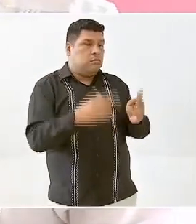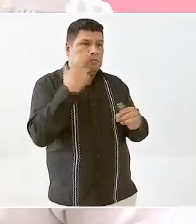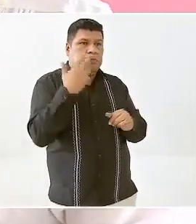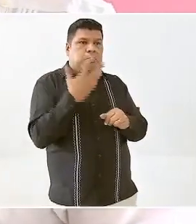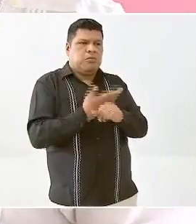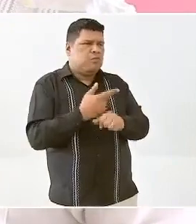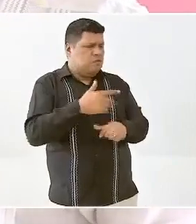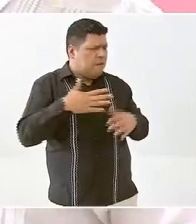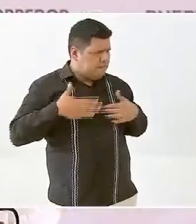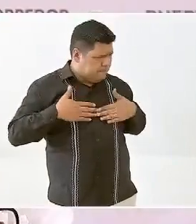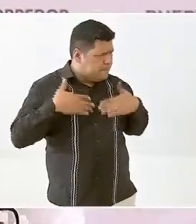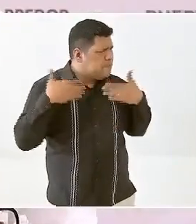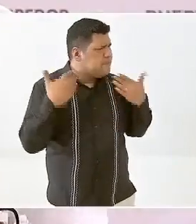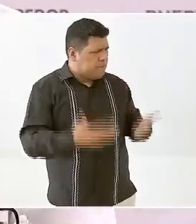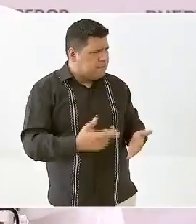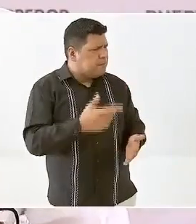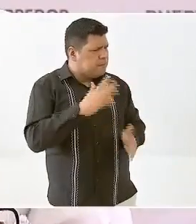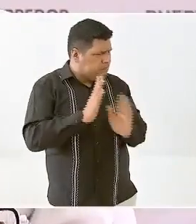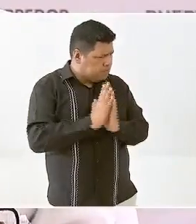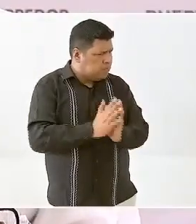su confianza,